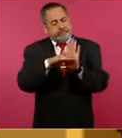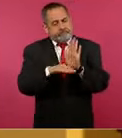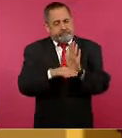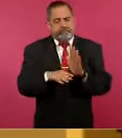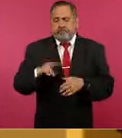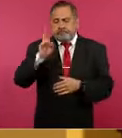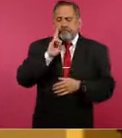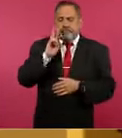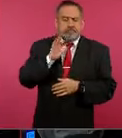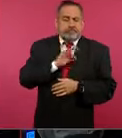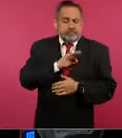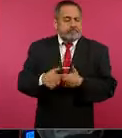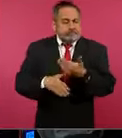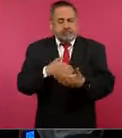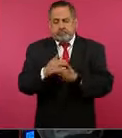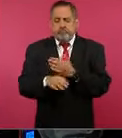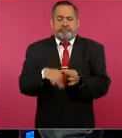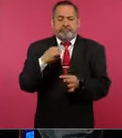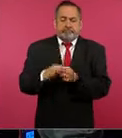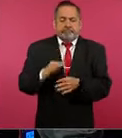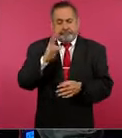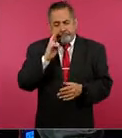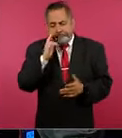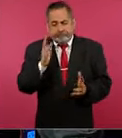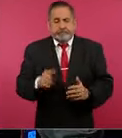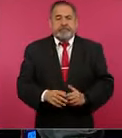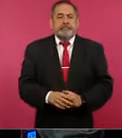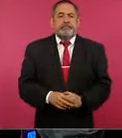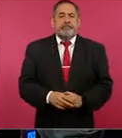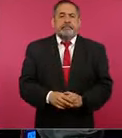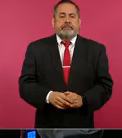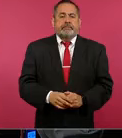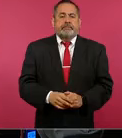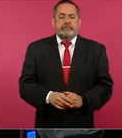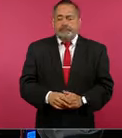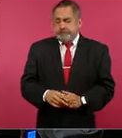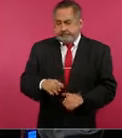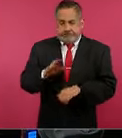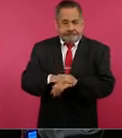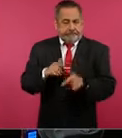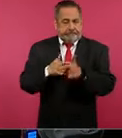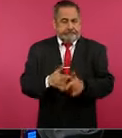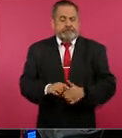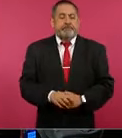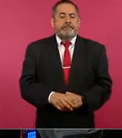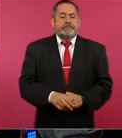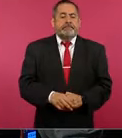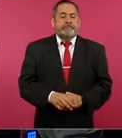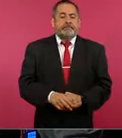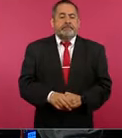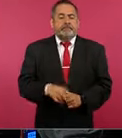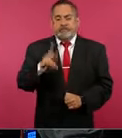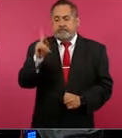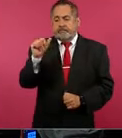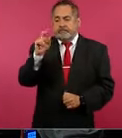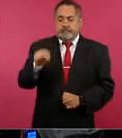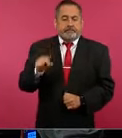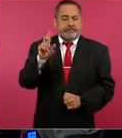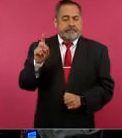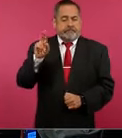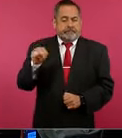actividad y llevar a fin esta investigación. Adelante, por favor. sobre el plan de N3, plan de